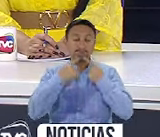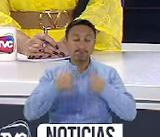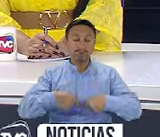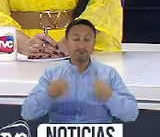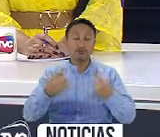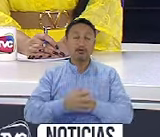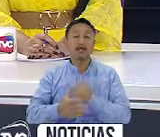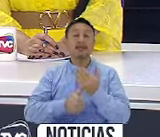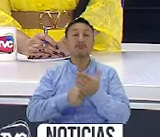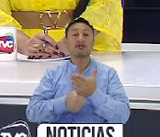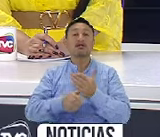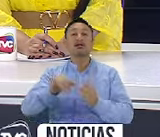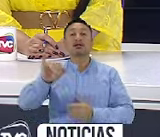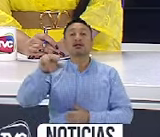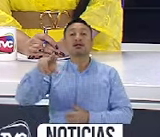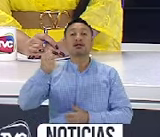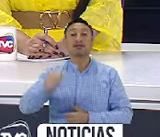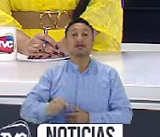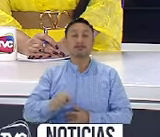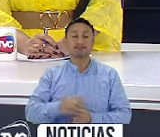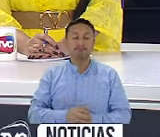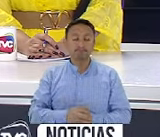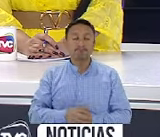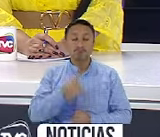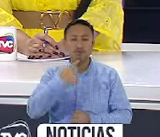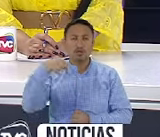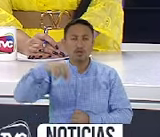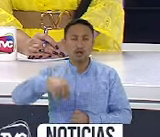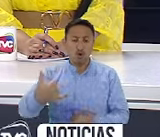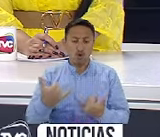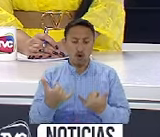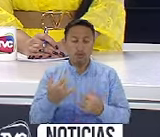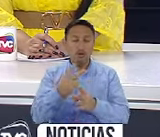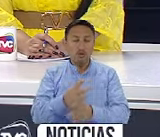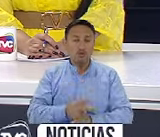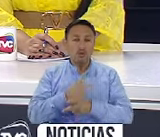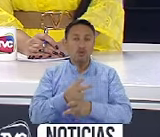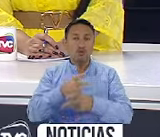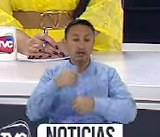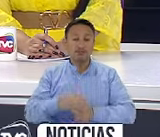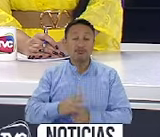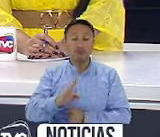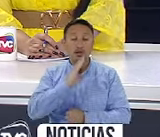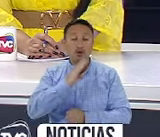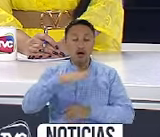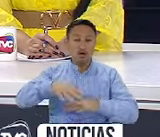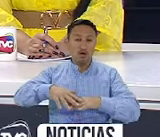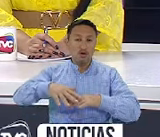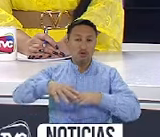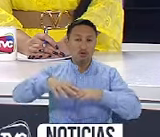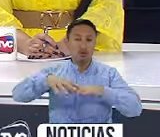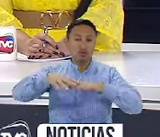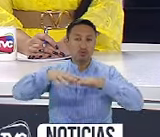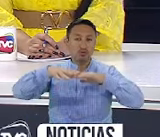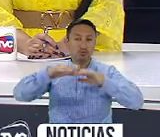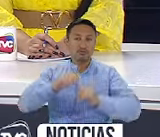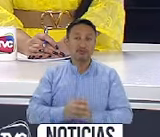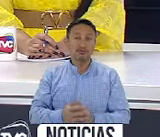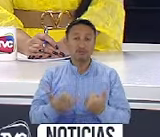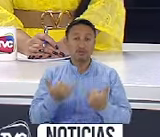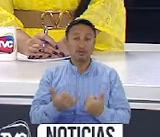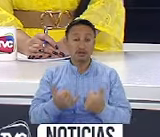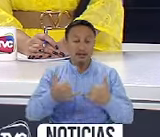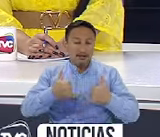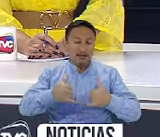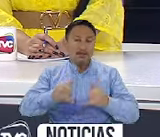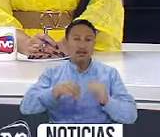Inés Manzano, quien señaló que la medida busca proteger las reservas de agua debido al prolongado estiaje que se registra en